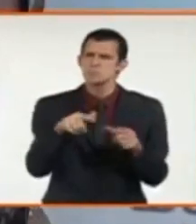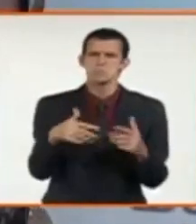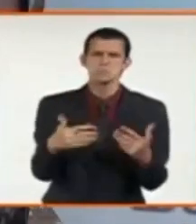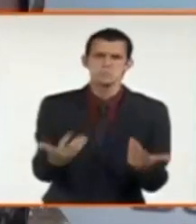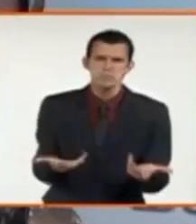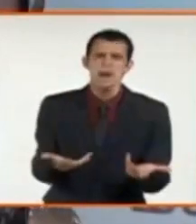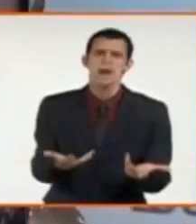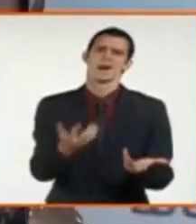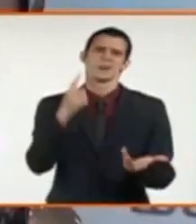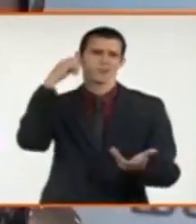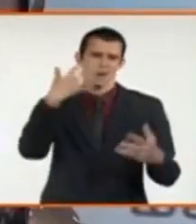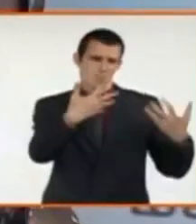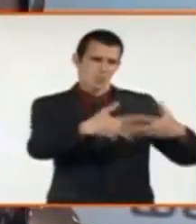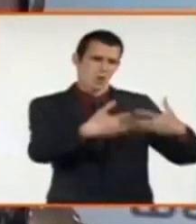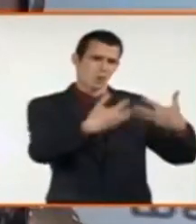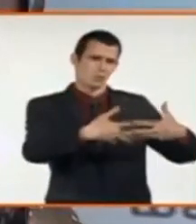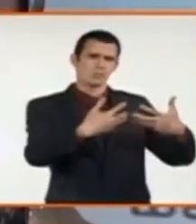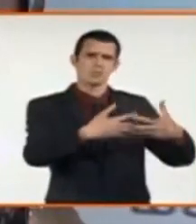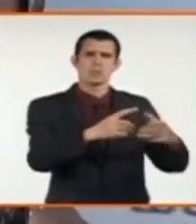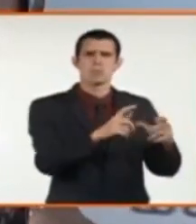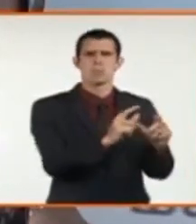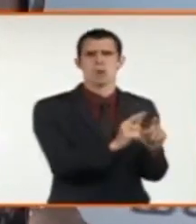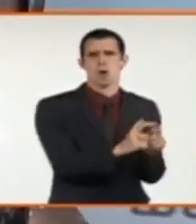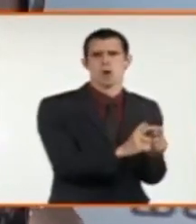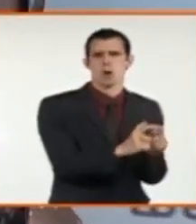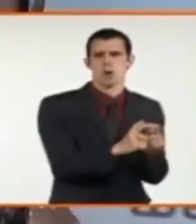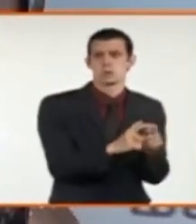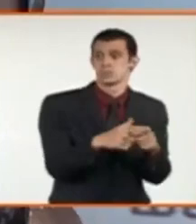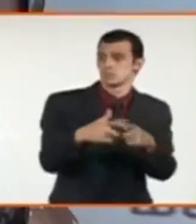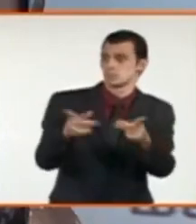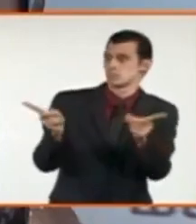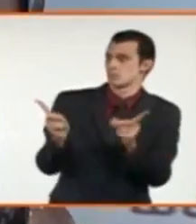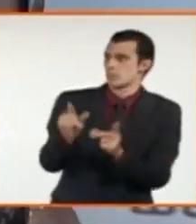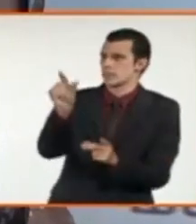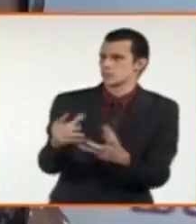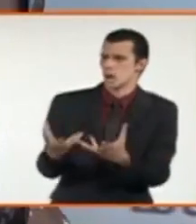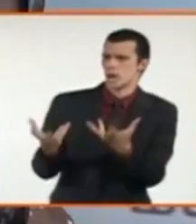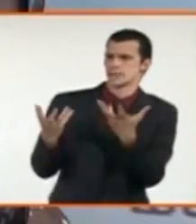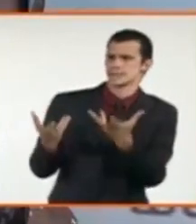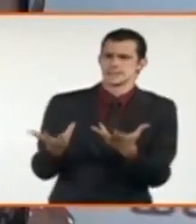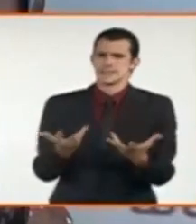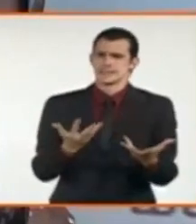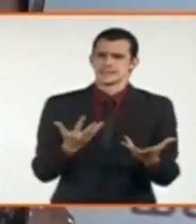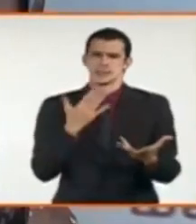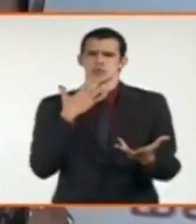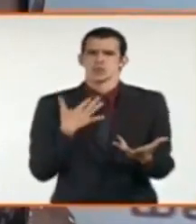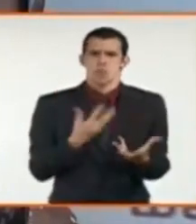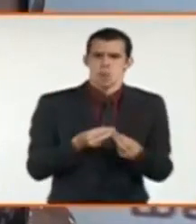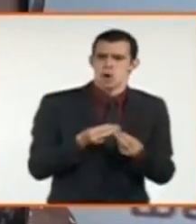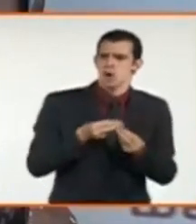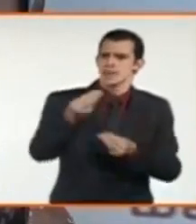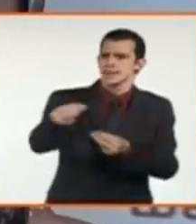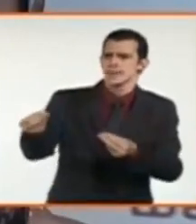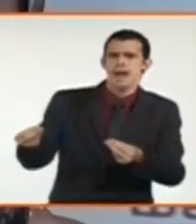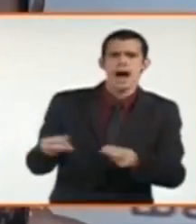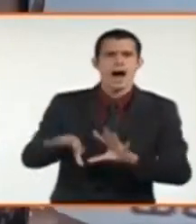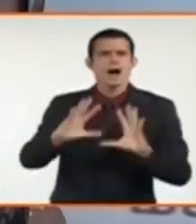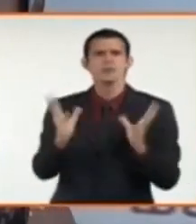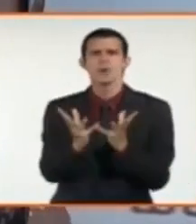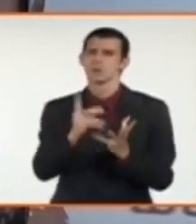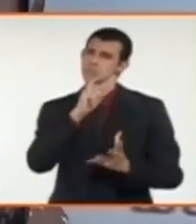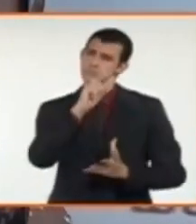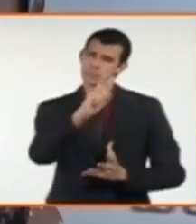y la demanda para estos bienes por tanto estamos hablando de un fenómeno que no es exclusivo de cuba